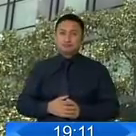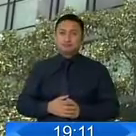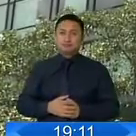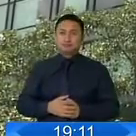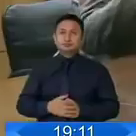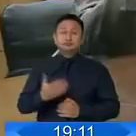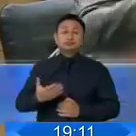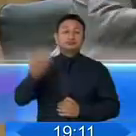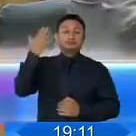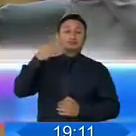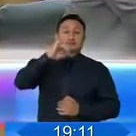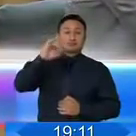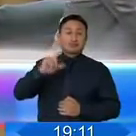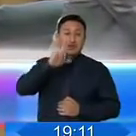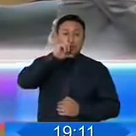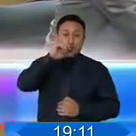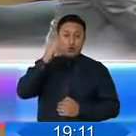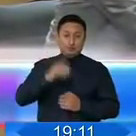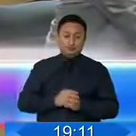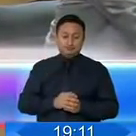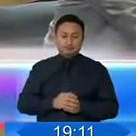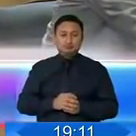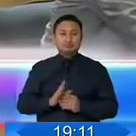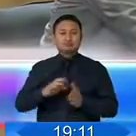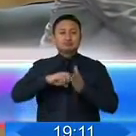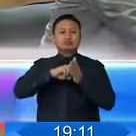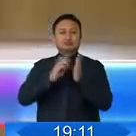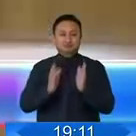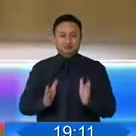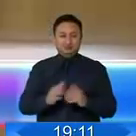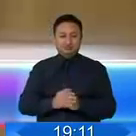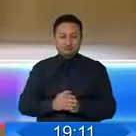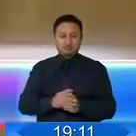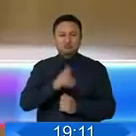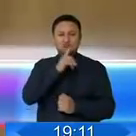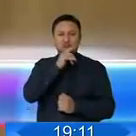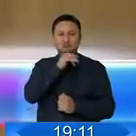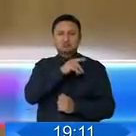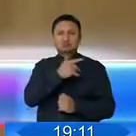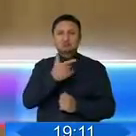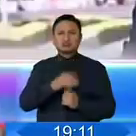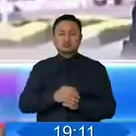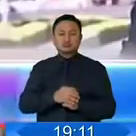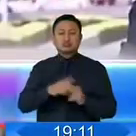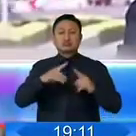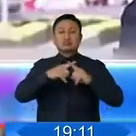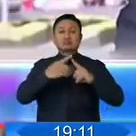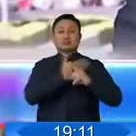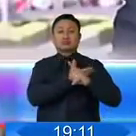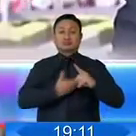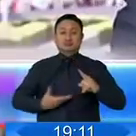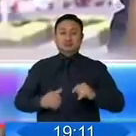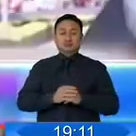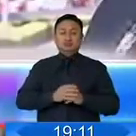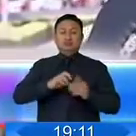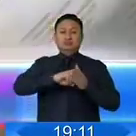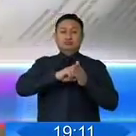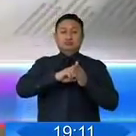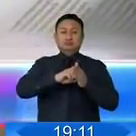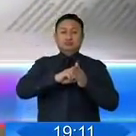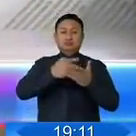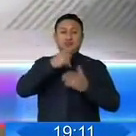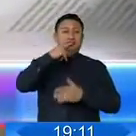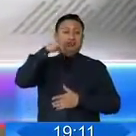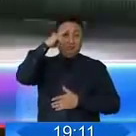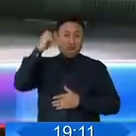El pasado julio, la Contraloría General del Estado estableció indicios de responsabilidad penal sobre el expresidente Rafael Correa dentro del